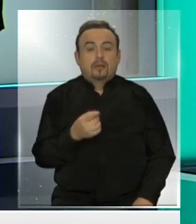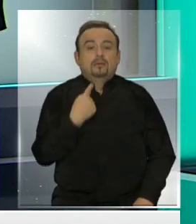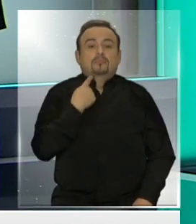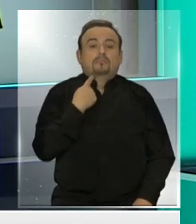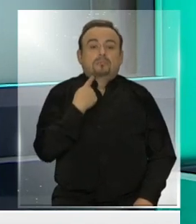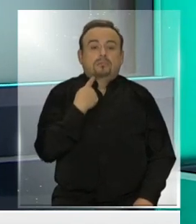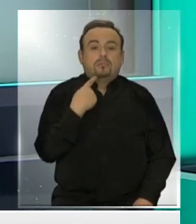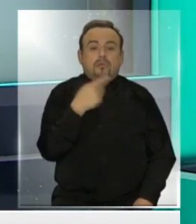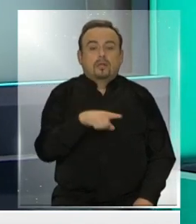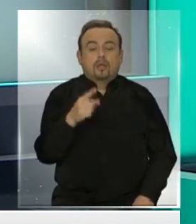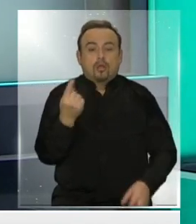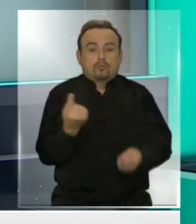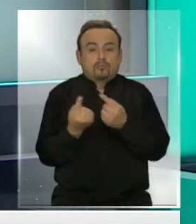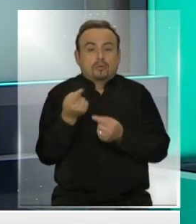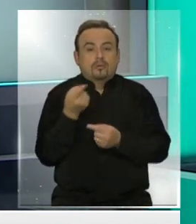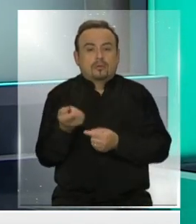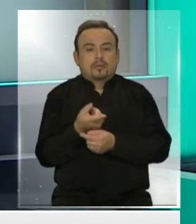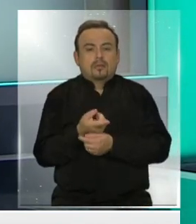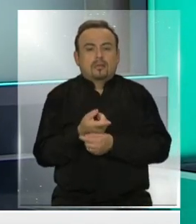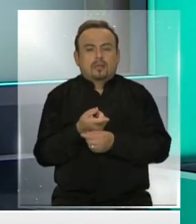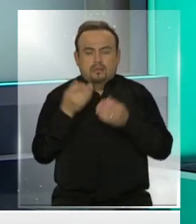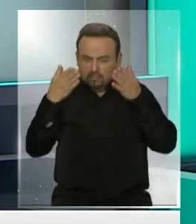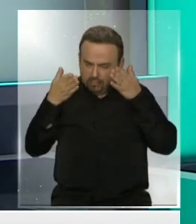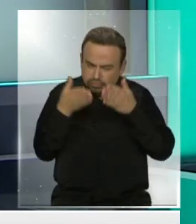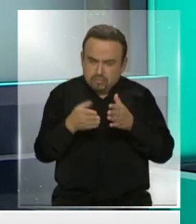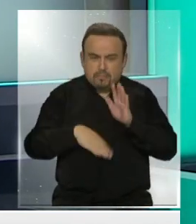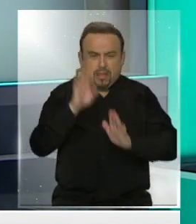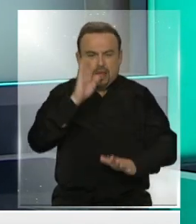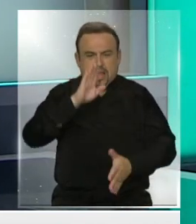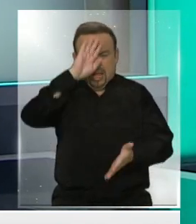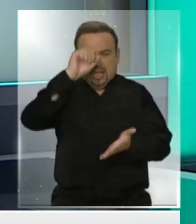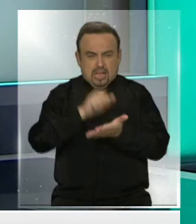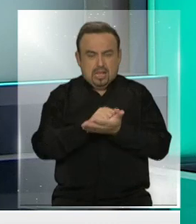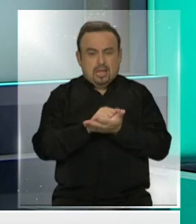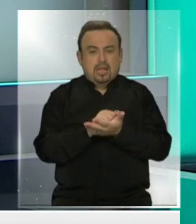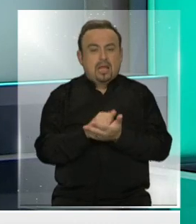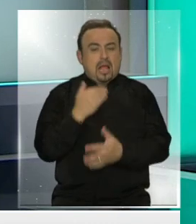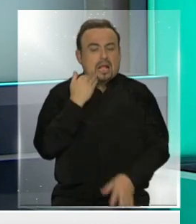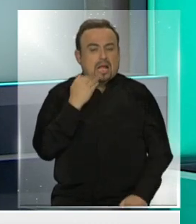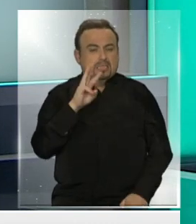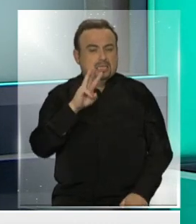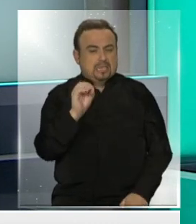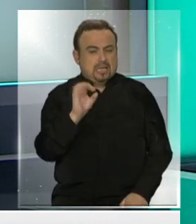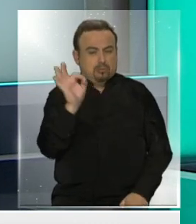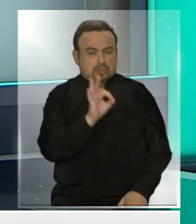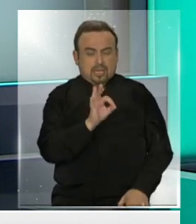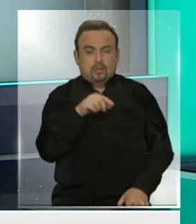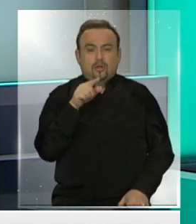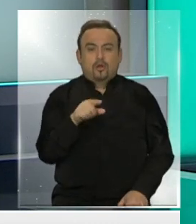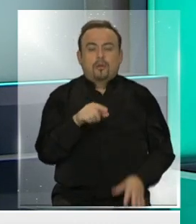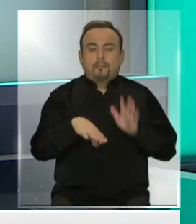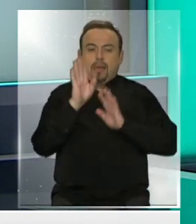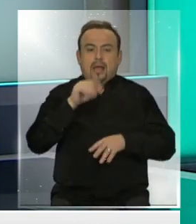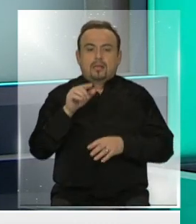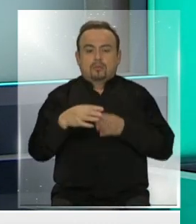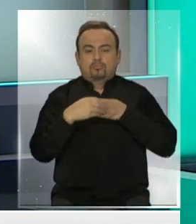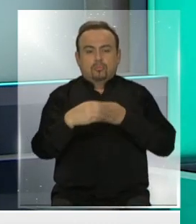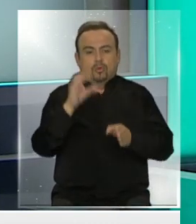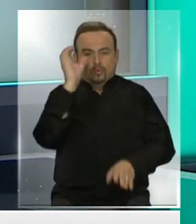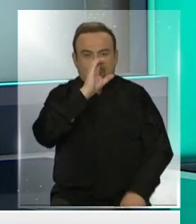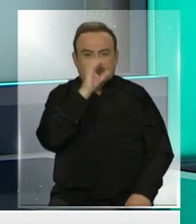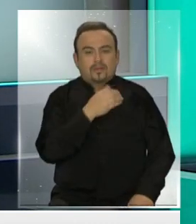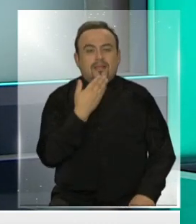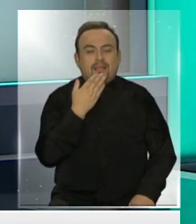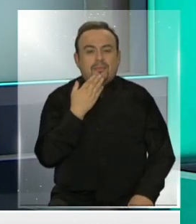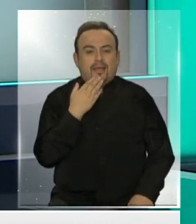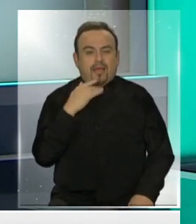afectado entonces a los consumidores se está concentrando en prácticamente un tercio un 29,9 por ciento de los reclamos en el sector turismo y